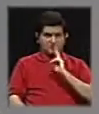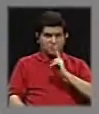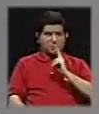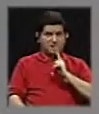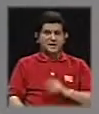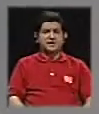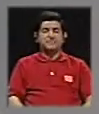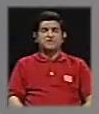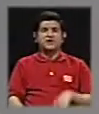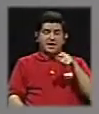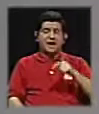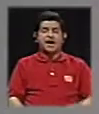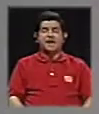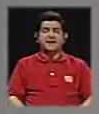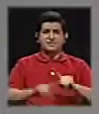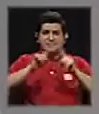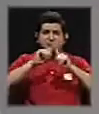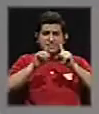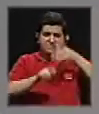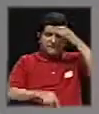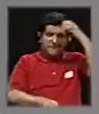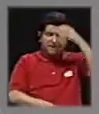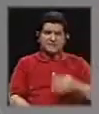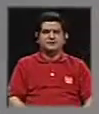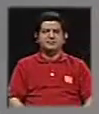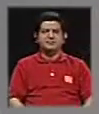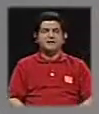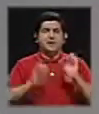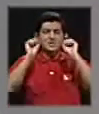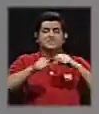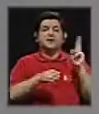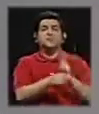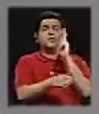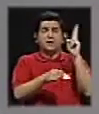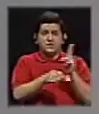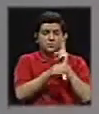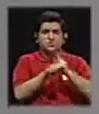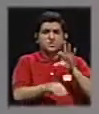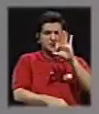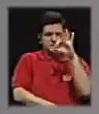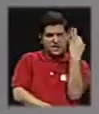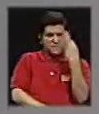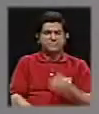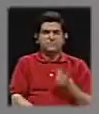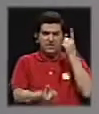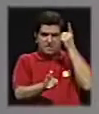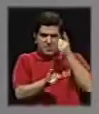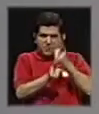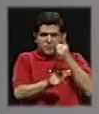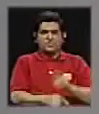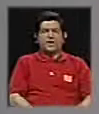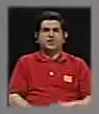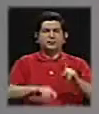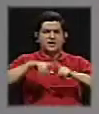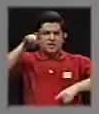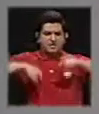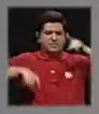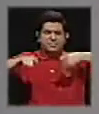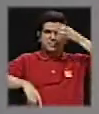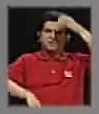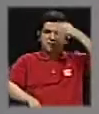verdaderamente intercultural, cómo juegan y se utilizan de manera acertada la diversidad